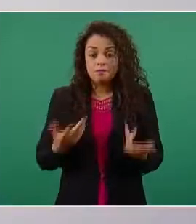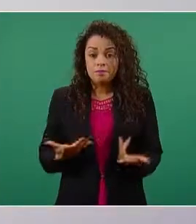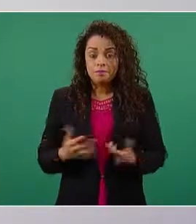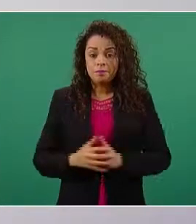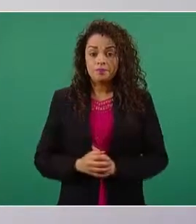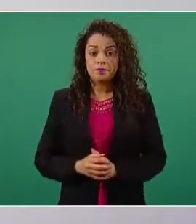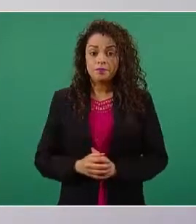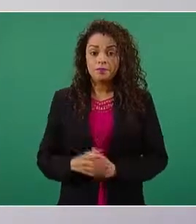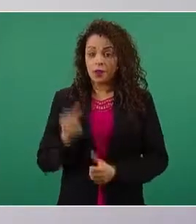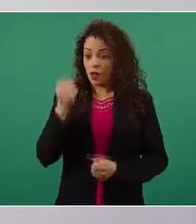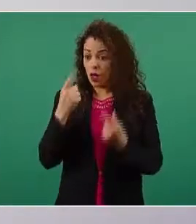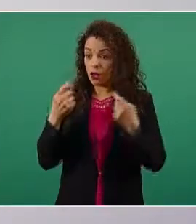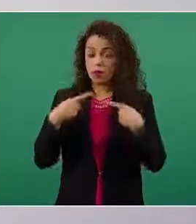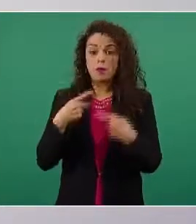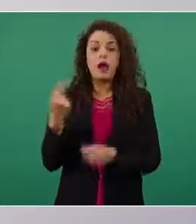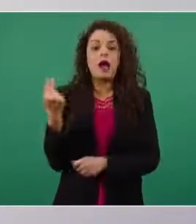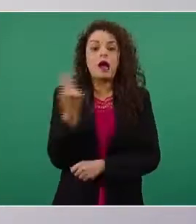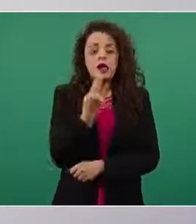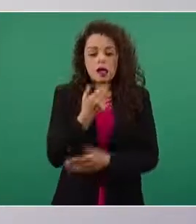ayuda